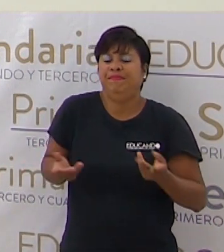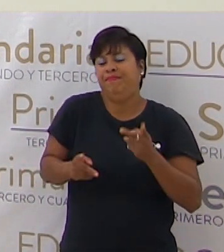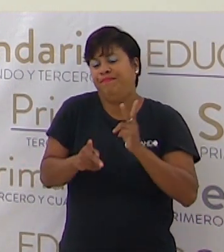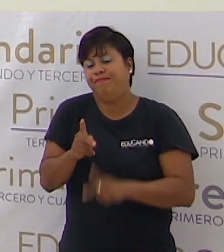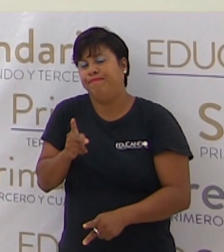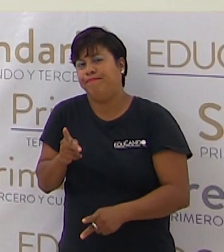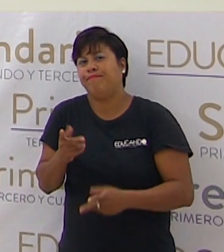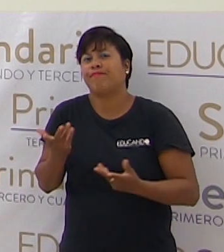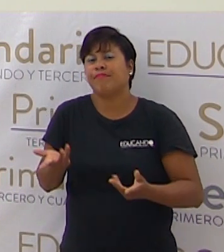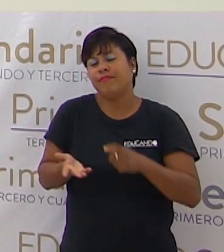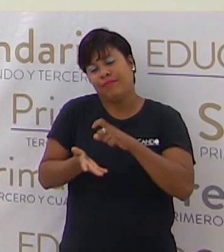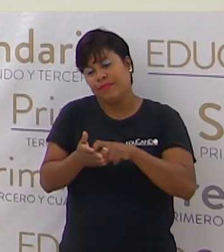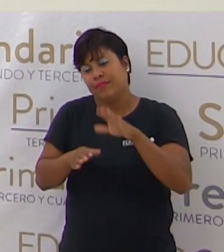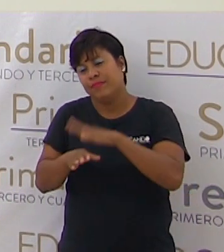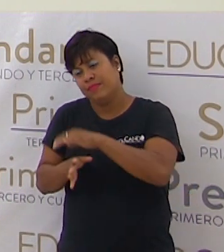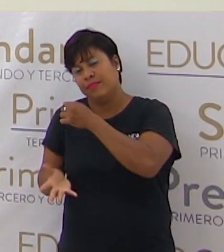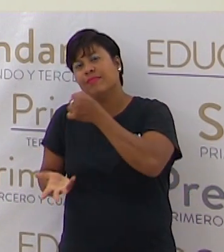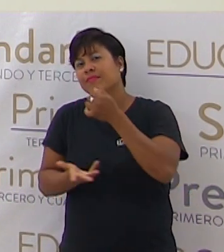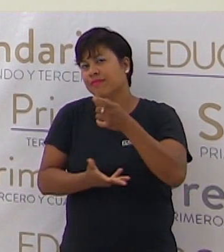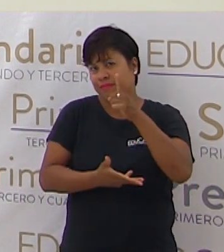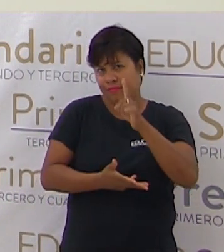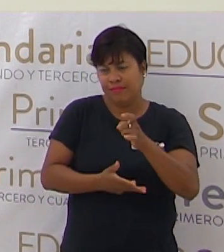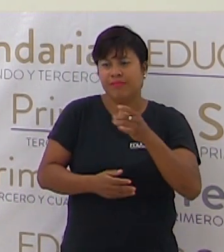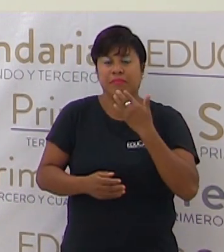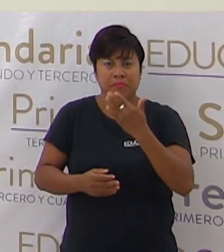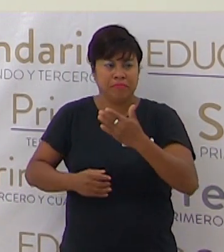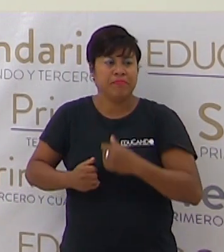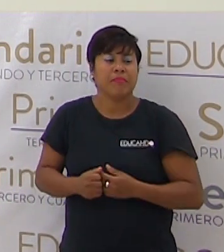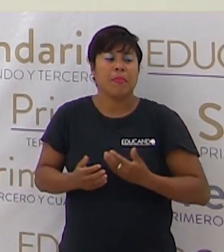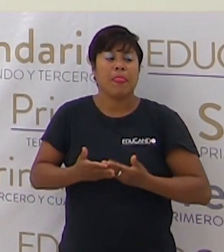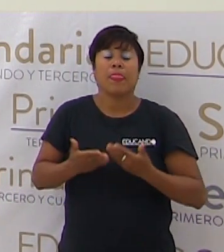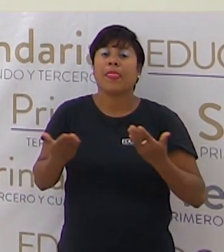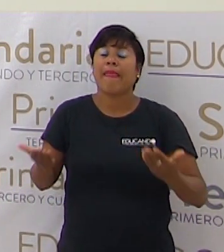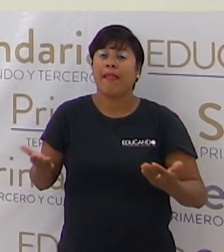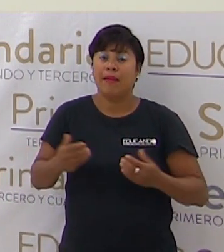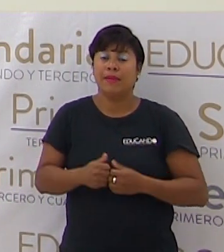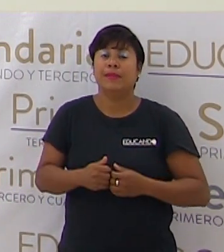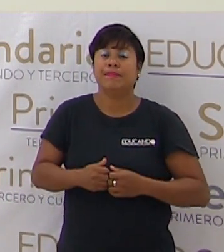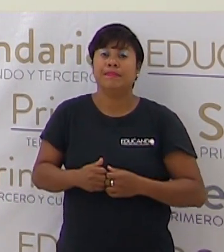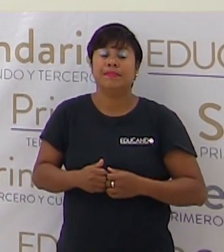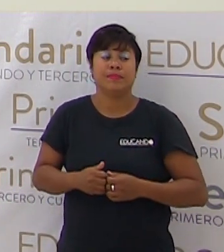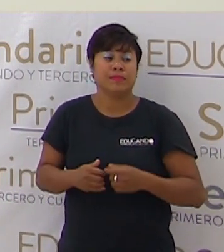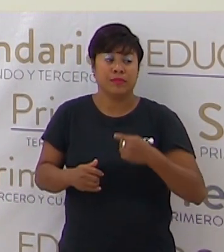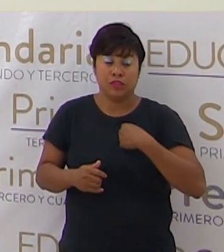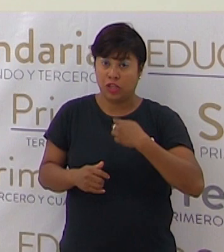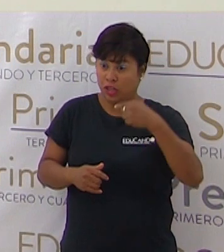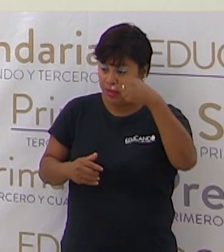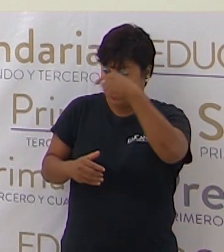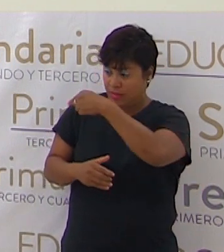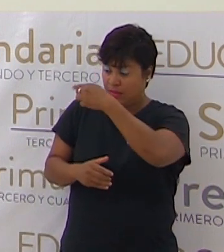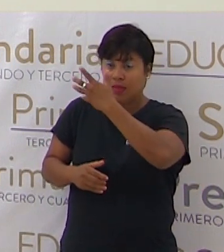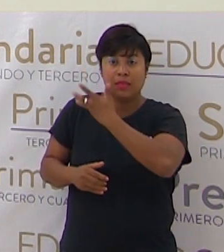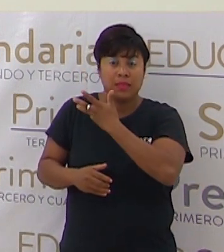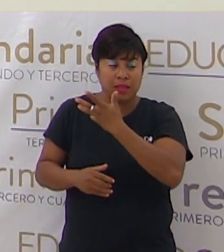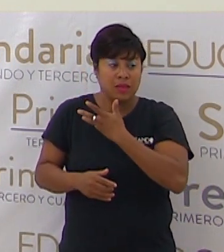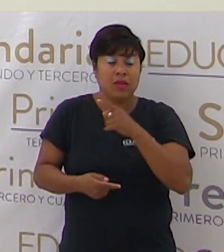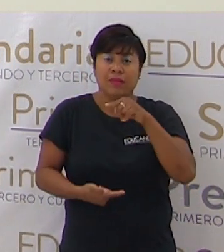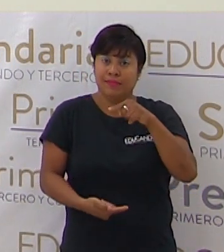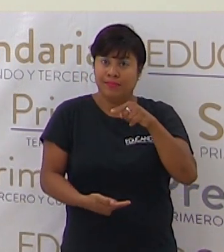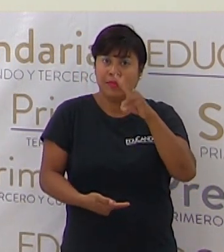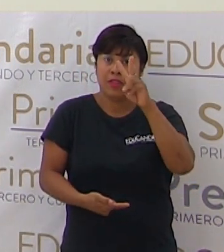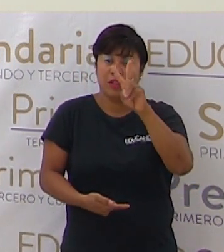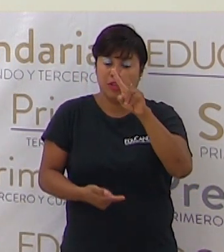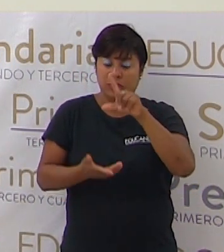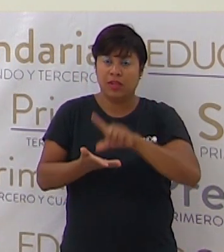que hacer? Pues ir a comprar otro, ¿verdad? Muy bien. Ahora, aquí tengo una de 2